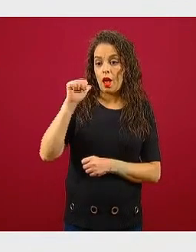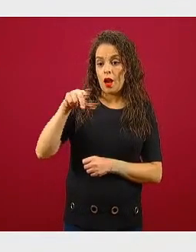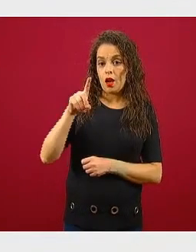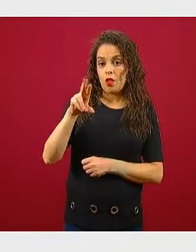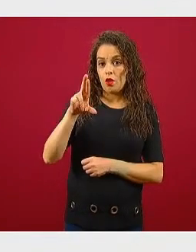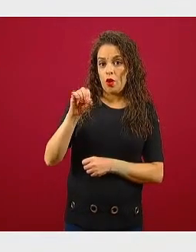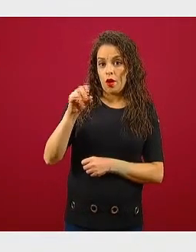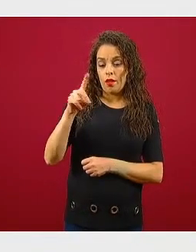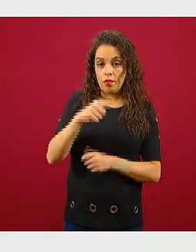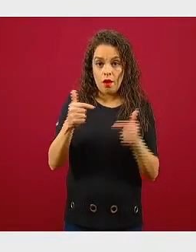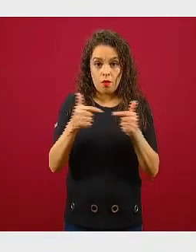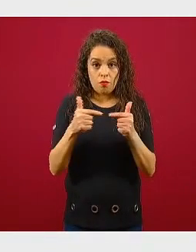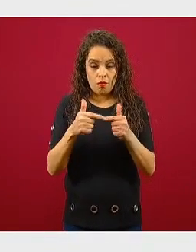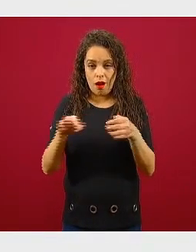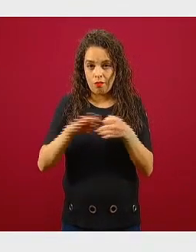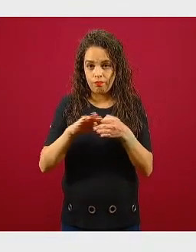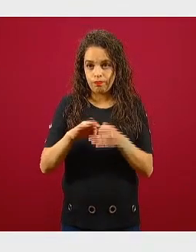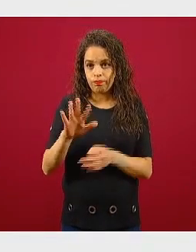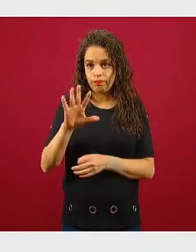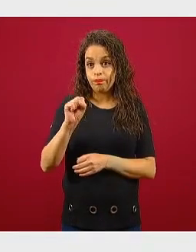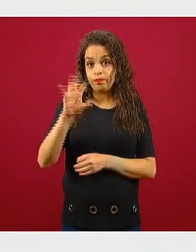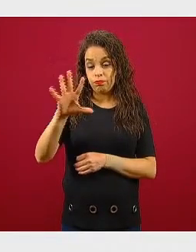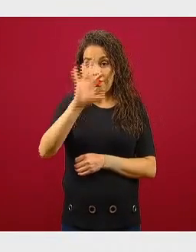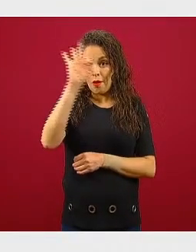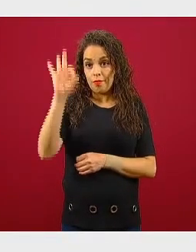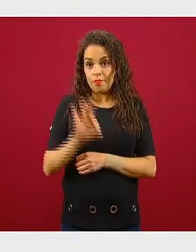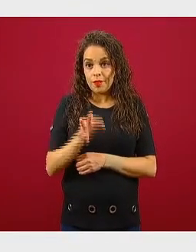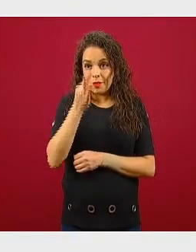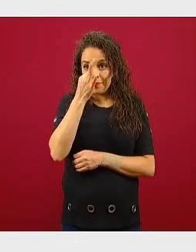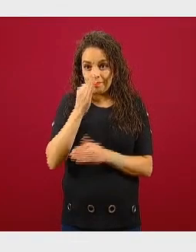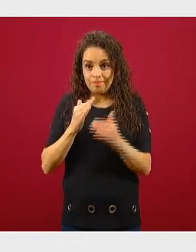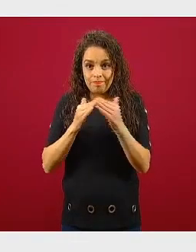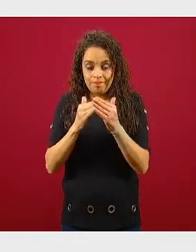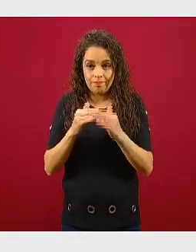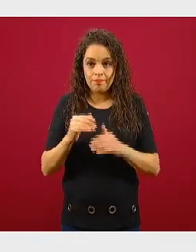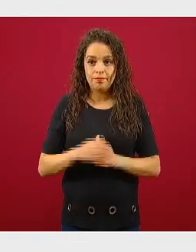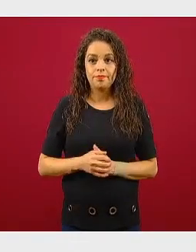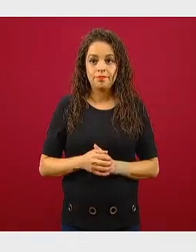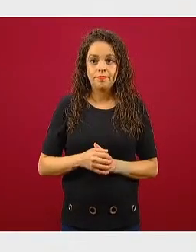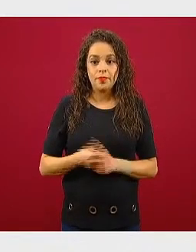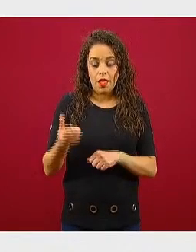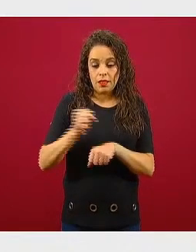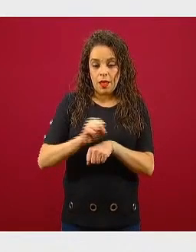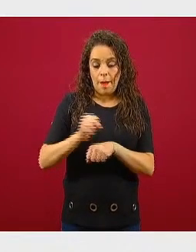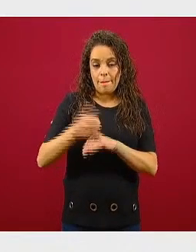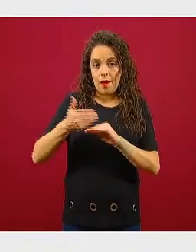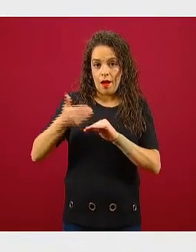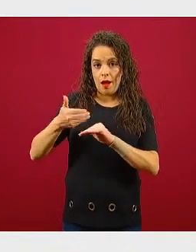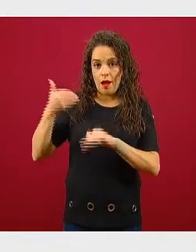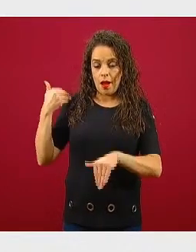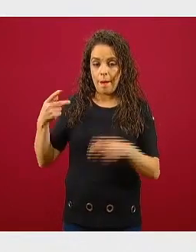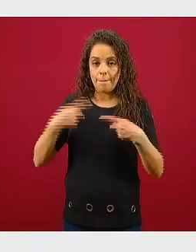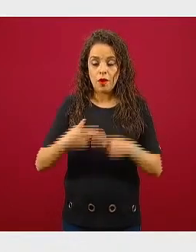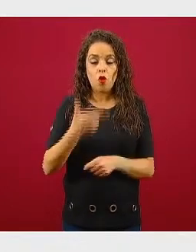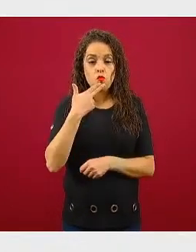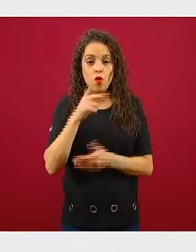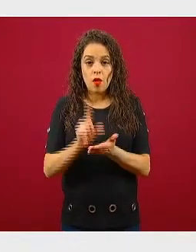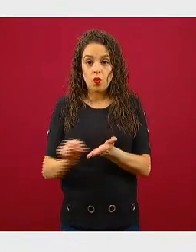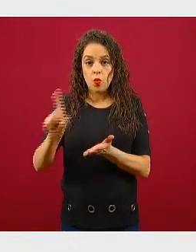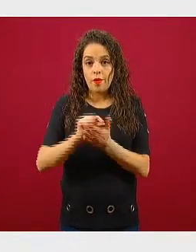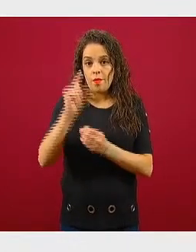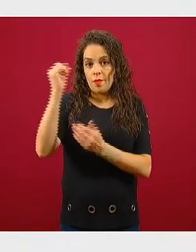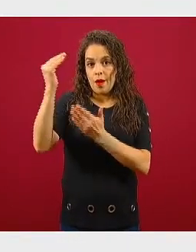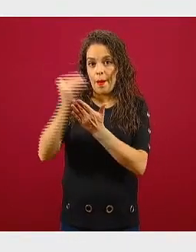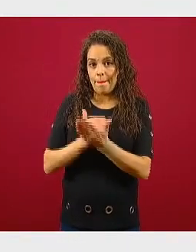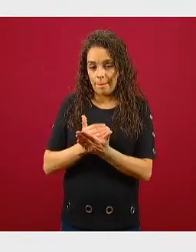Google muy cercanos al 65%. Vemos como en últimas semanas los usuarios de Twitter han disminuido en